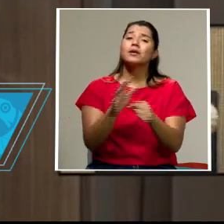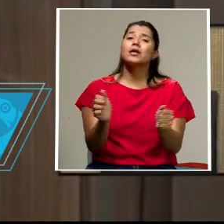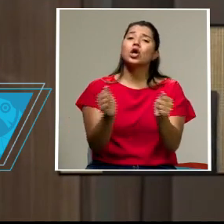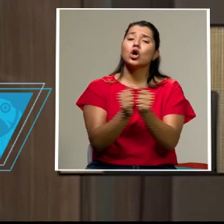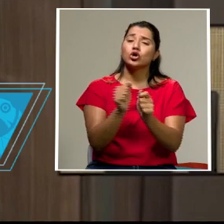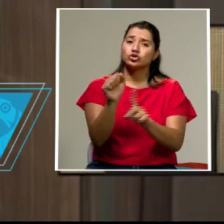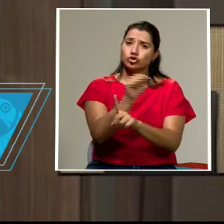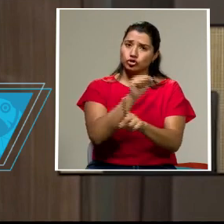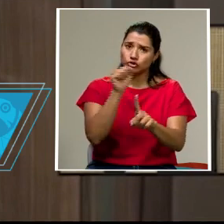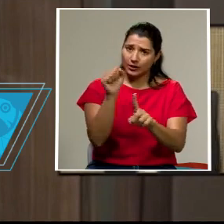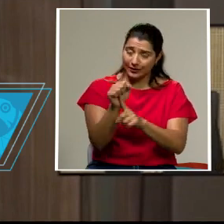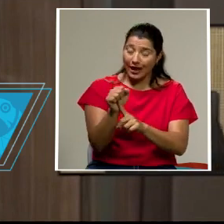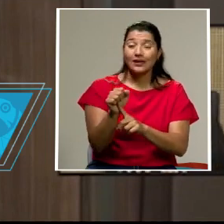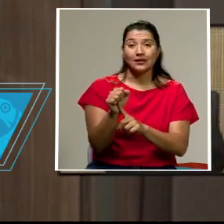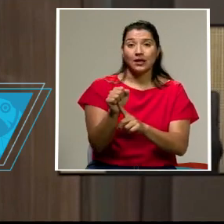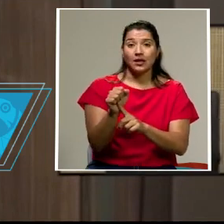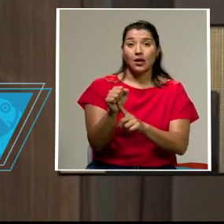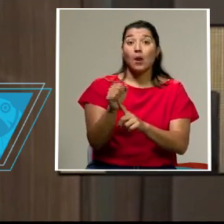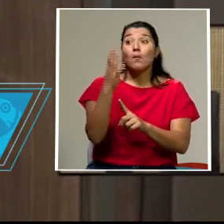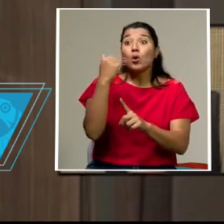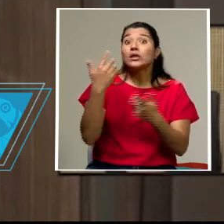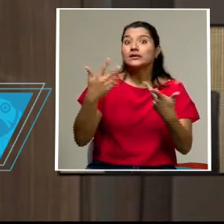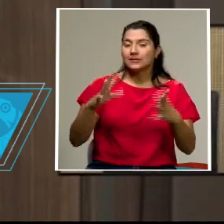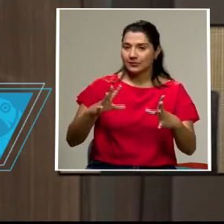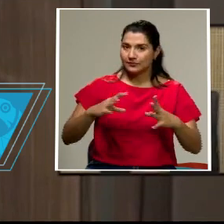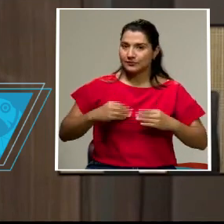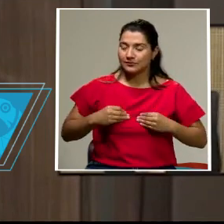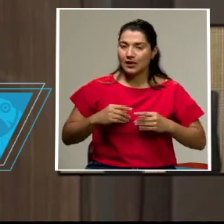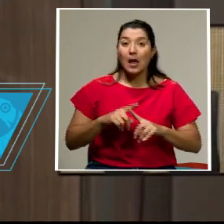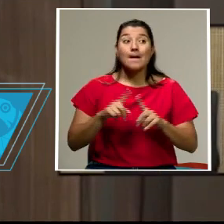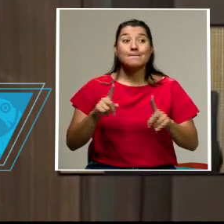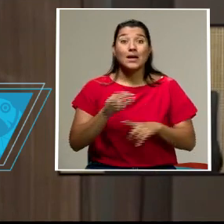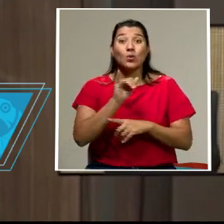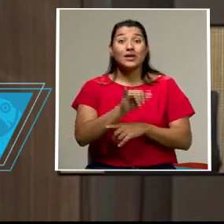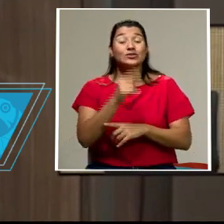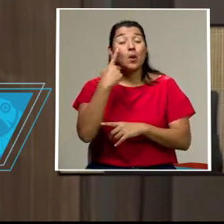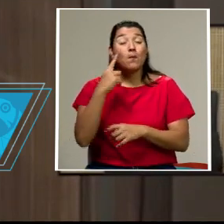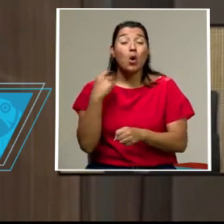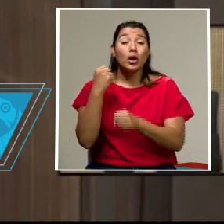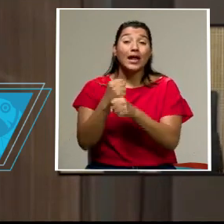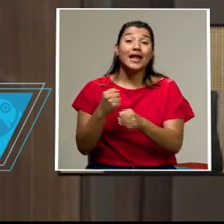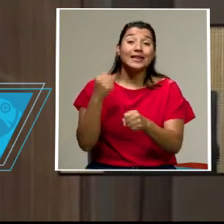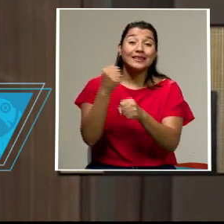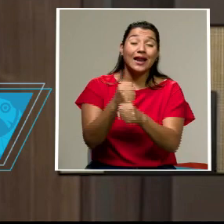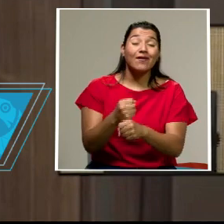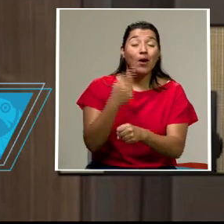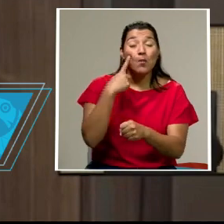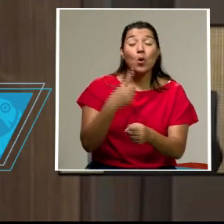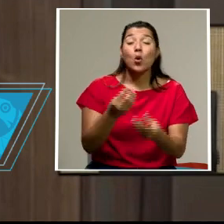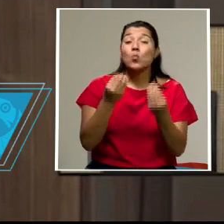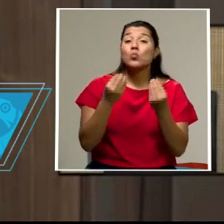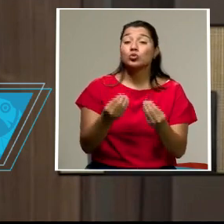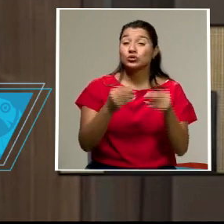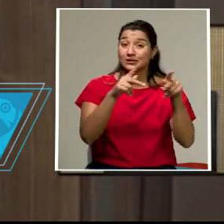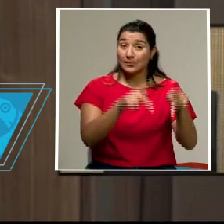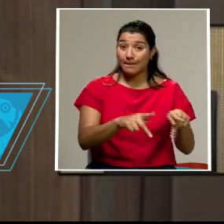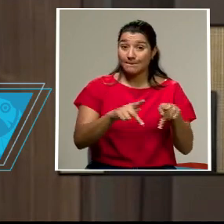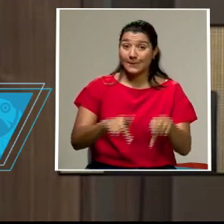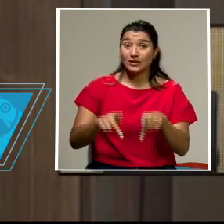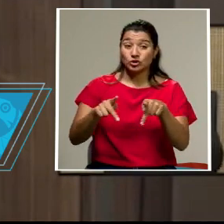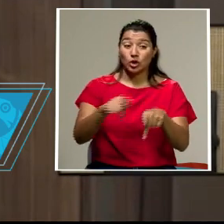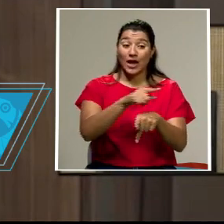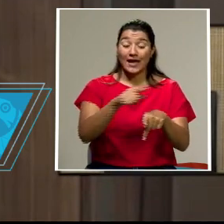que habíamos asumido, y eso es cierto, y eso es gracias al trabajo de cientos de personas que participan en